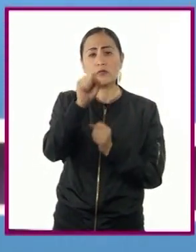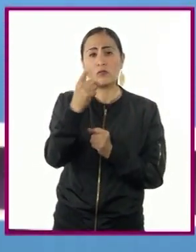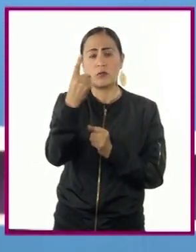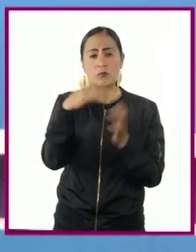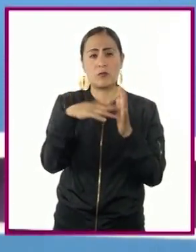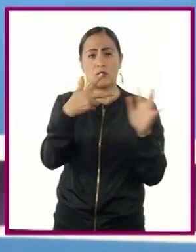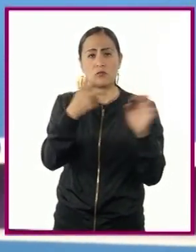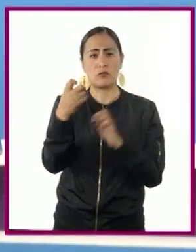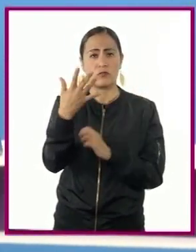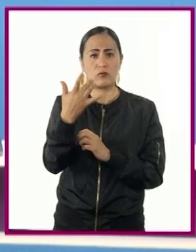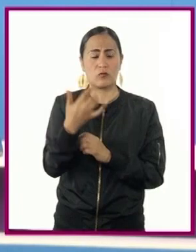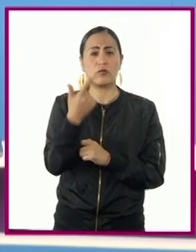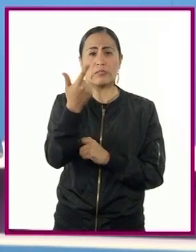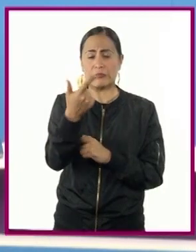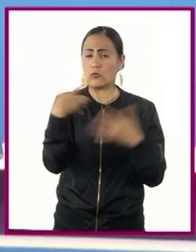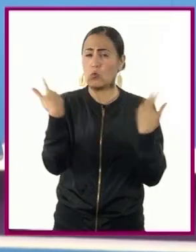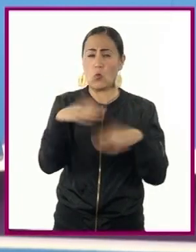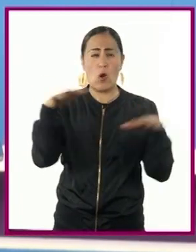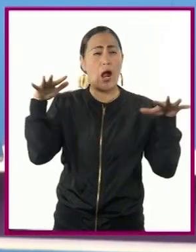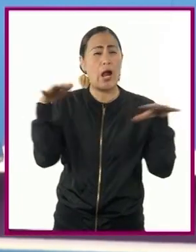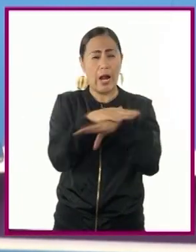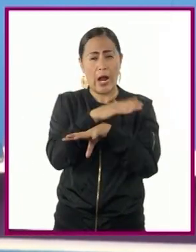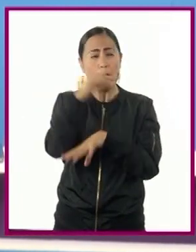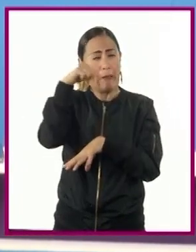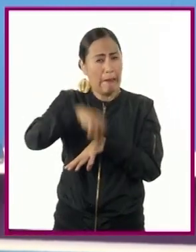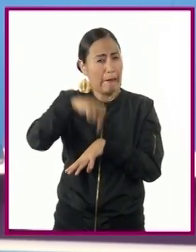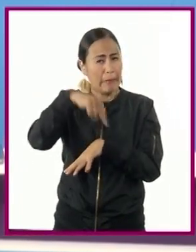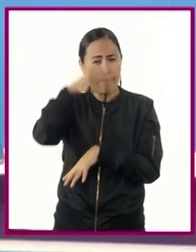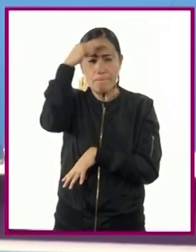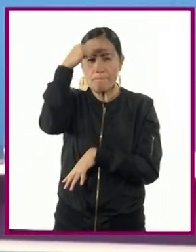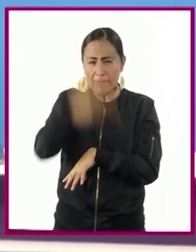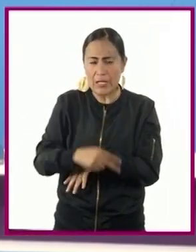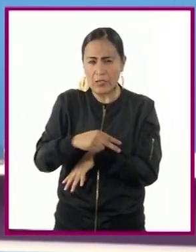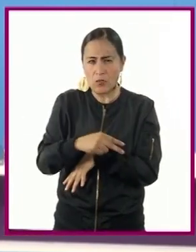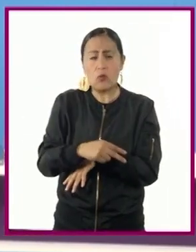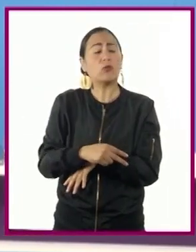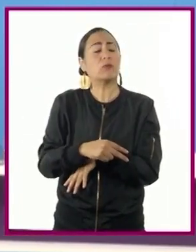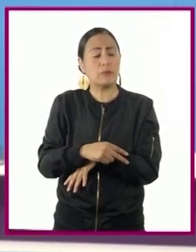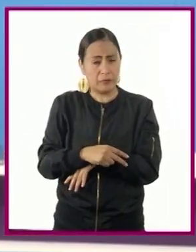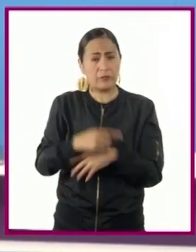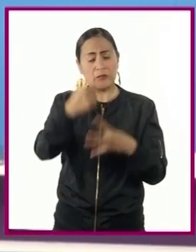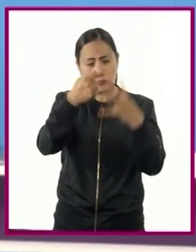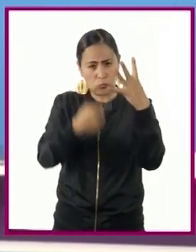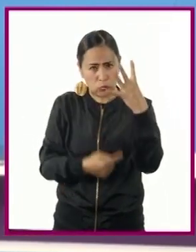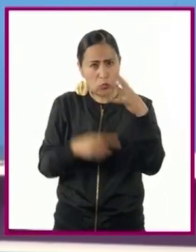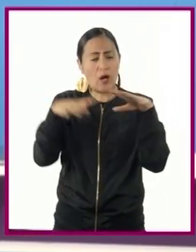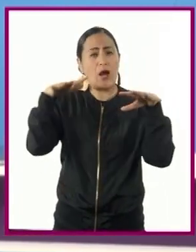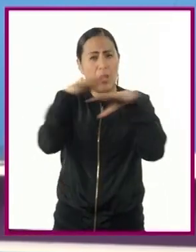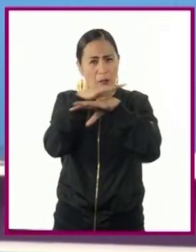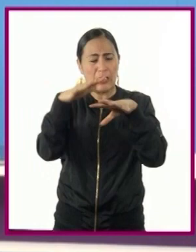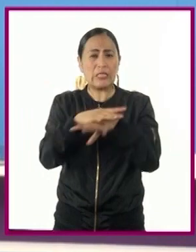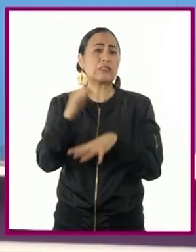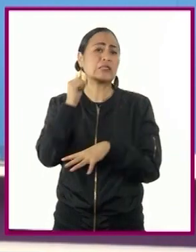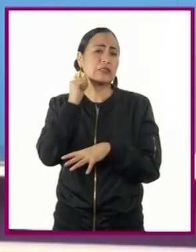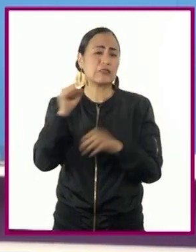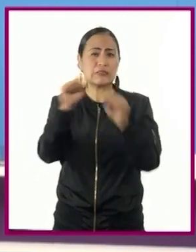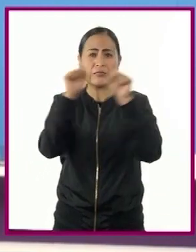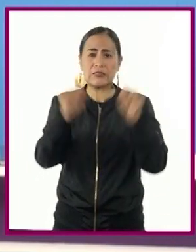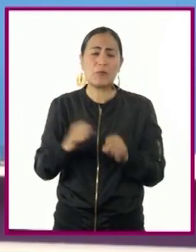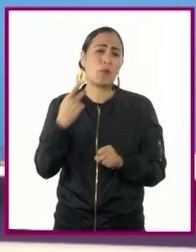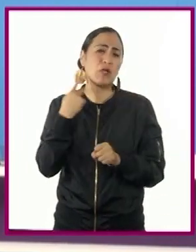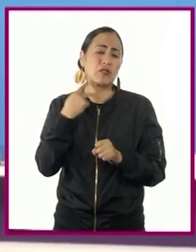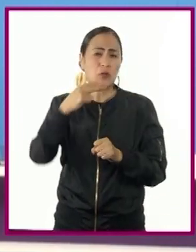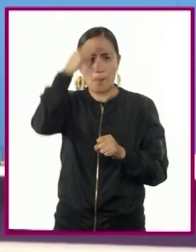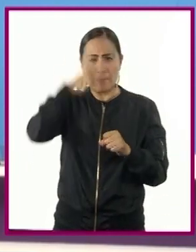1857 significó un hito en la historia de México, pues implementó cambios estructurales al eliminar el sistema político mexicano,